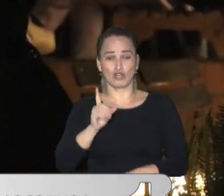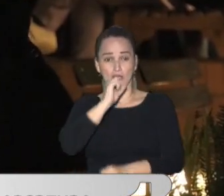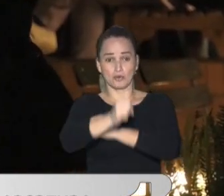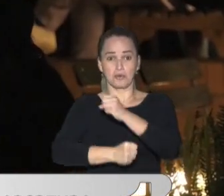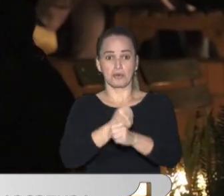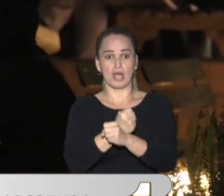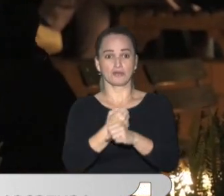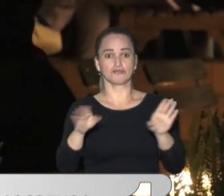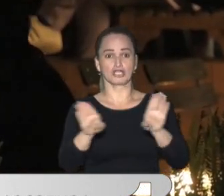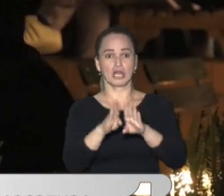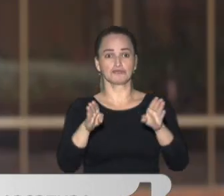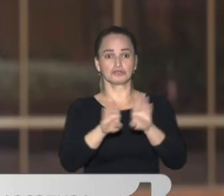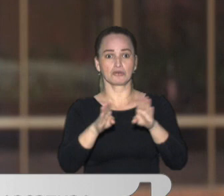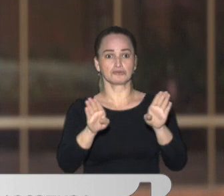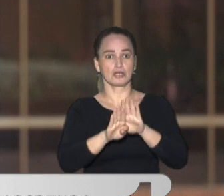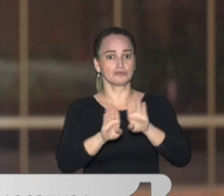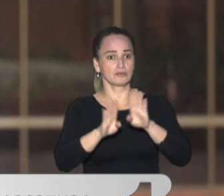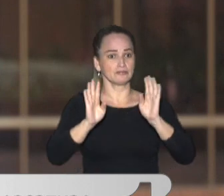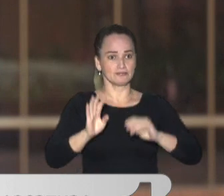con sus negocios inactivos.